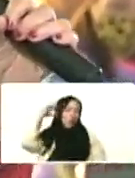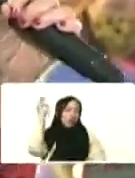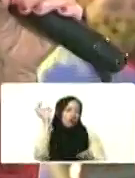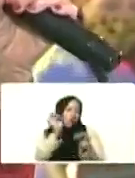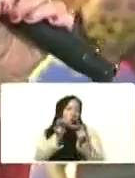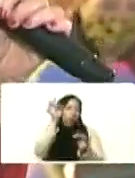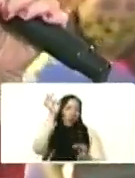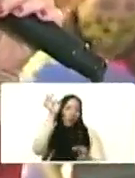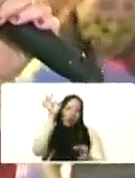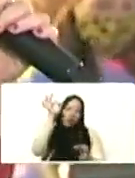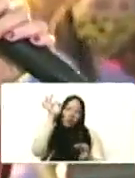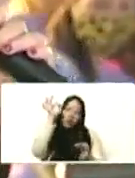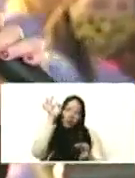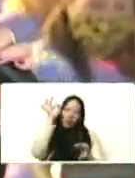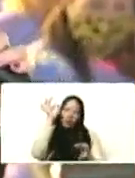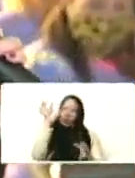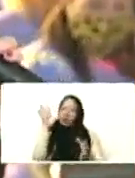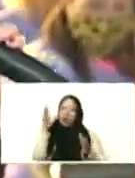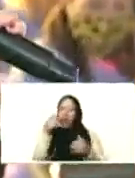afortunadas, porque